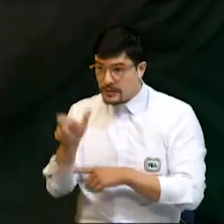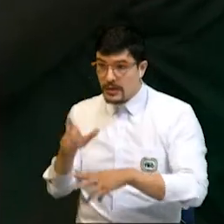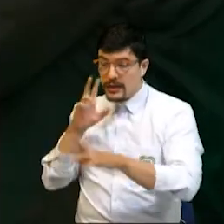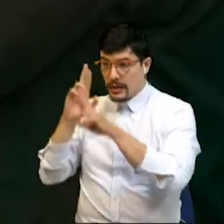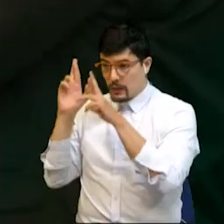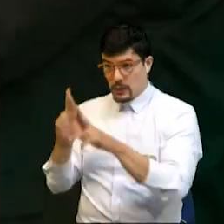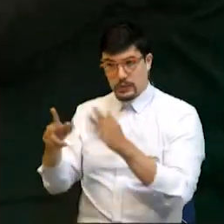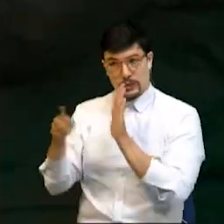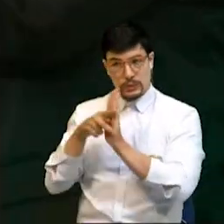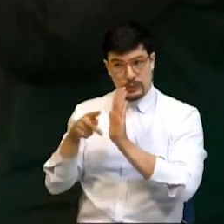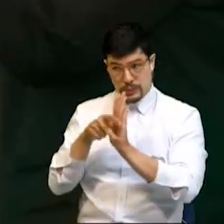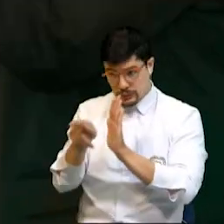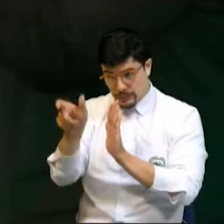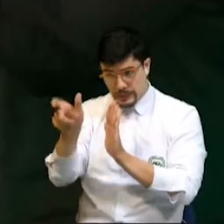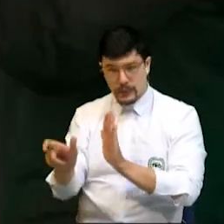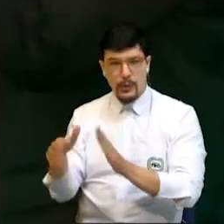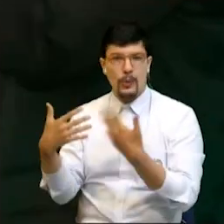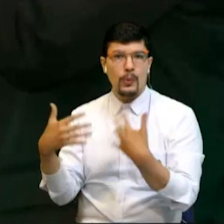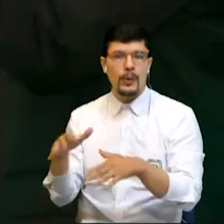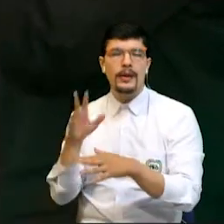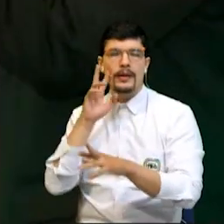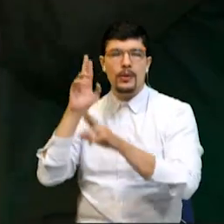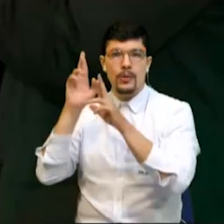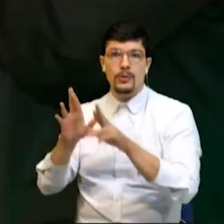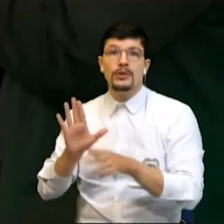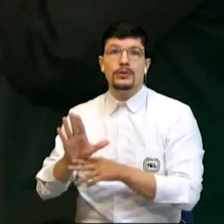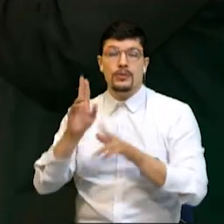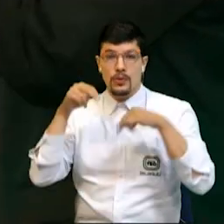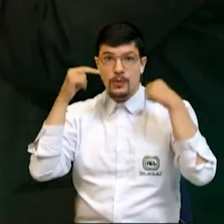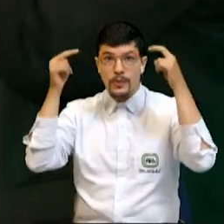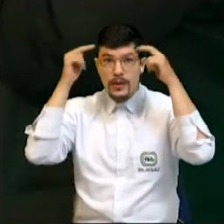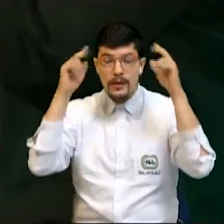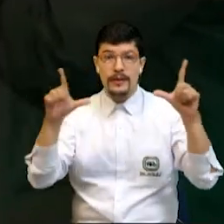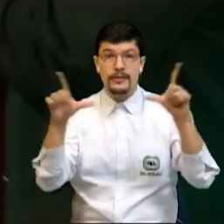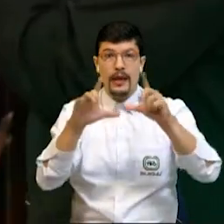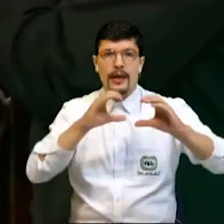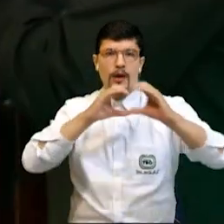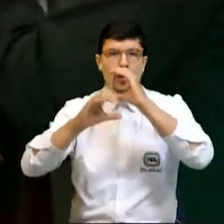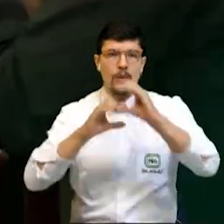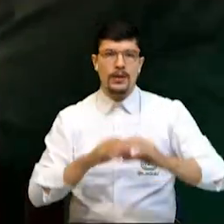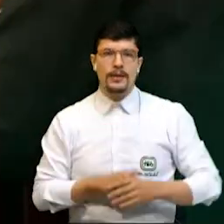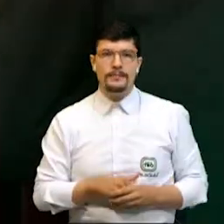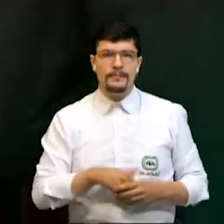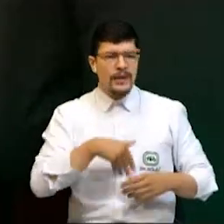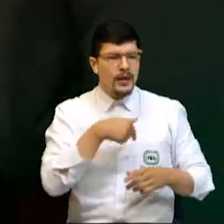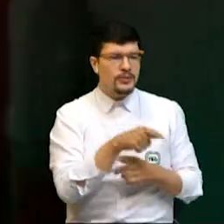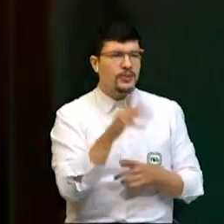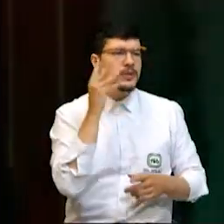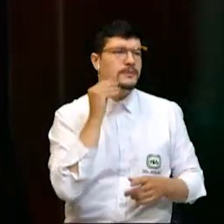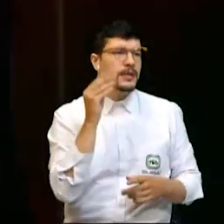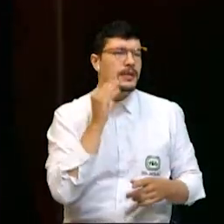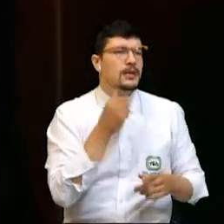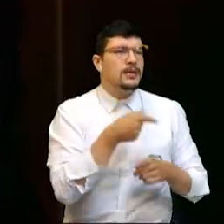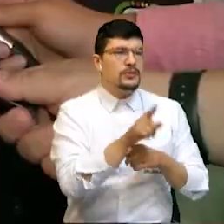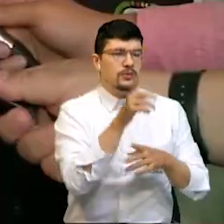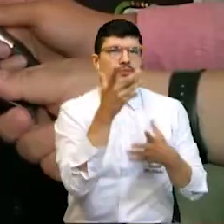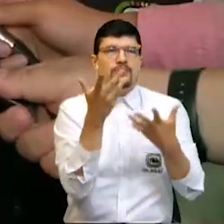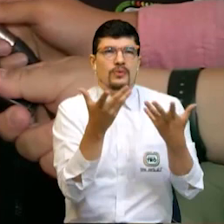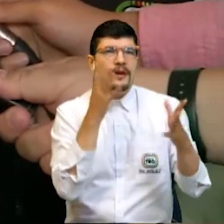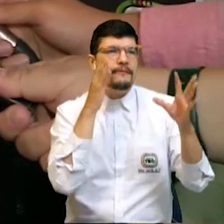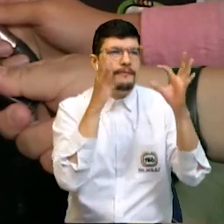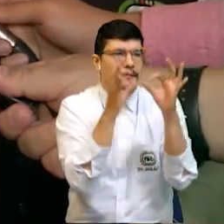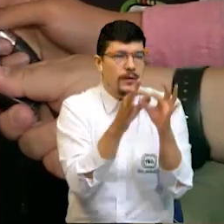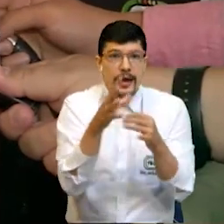hoja de vida de la gerente y destacó sus conocimientos en telecomunicaciones su experiencia su profesión pero además